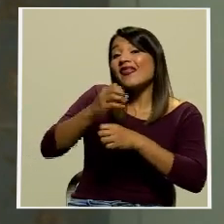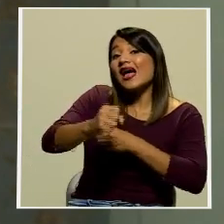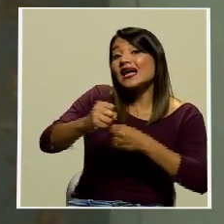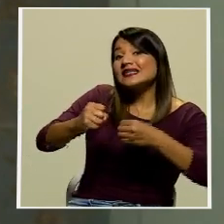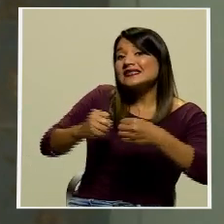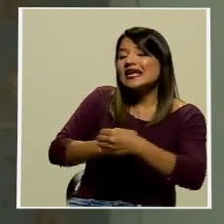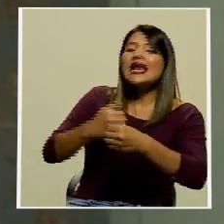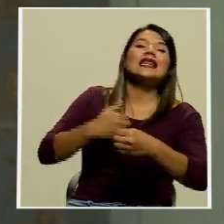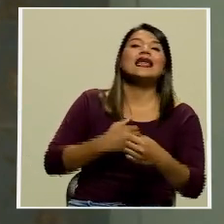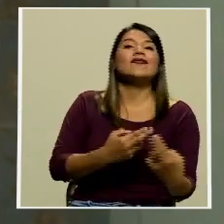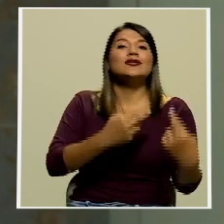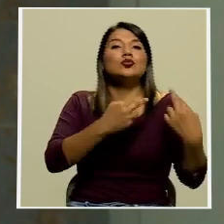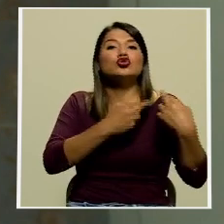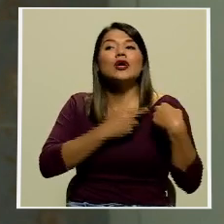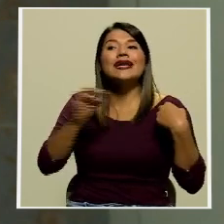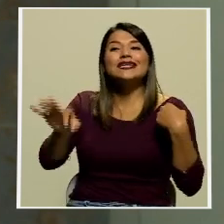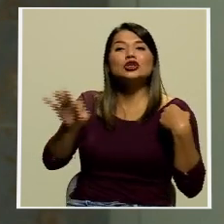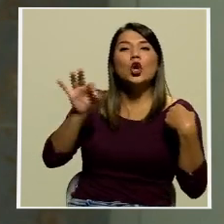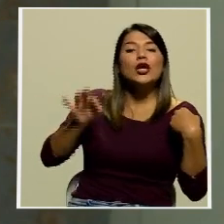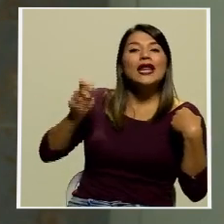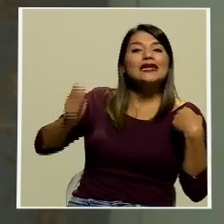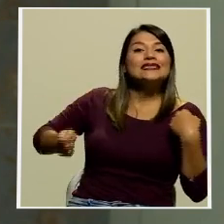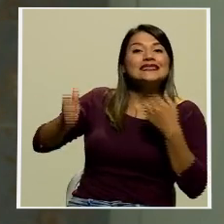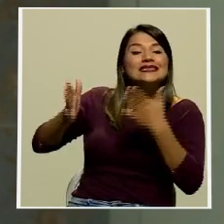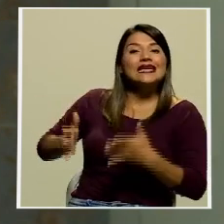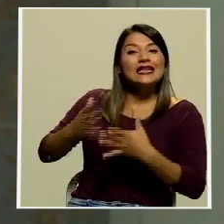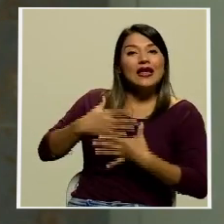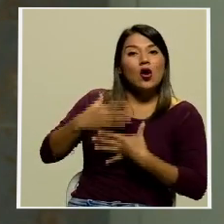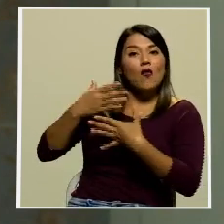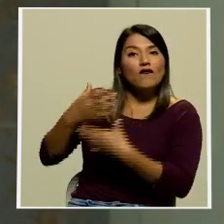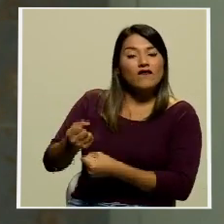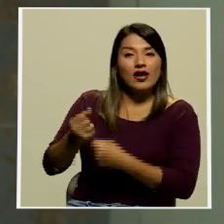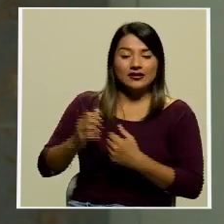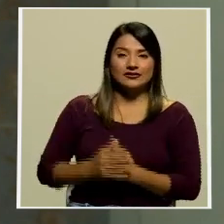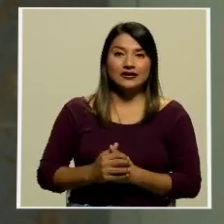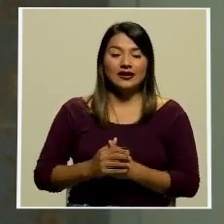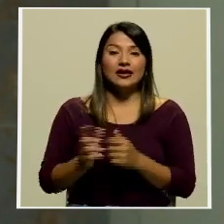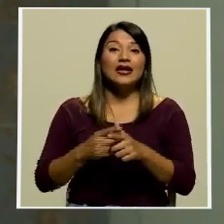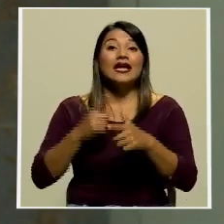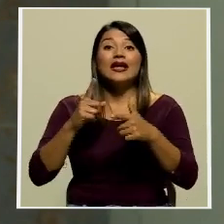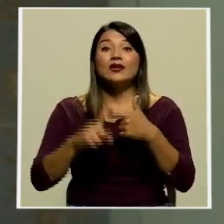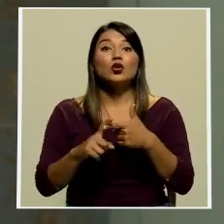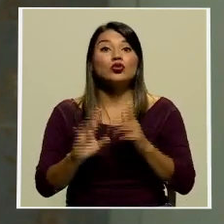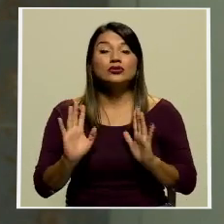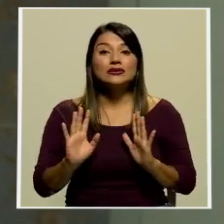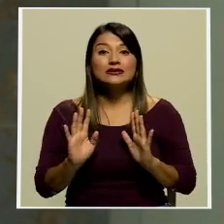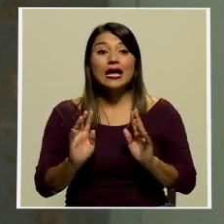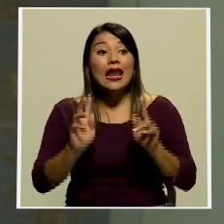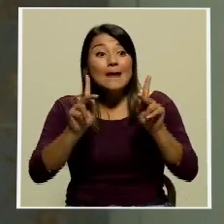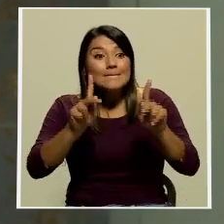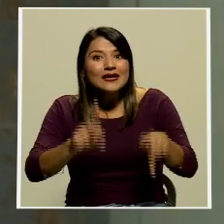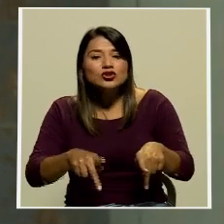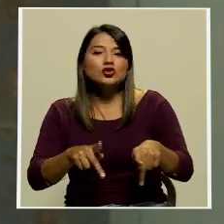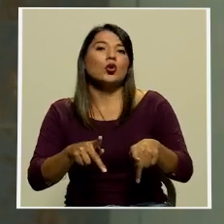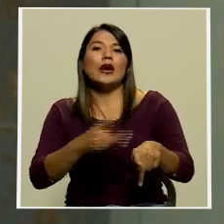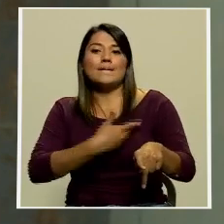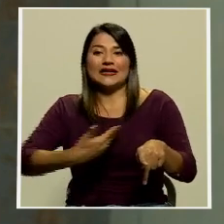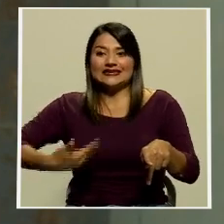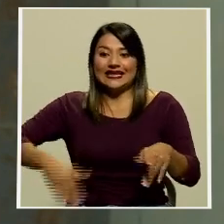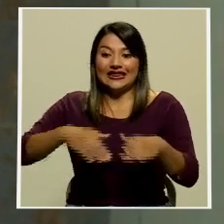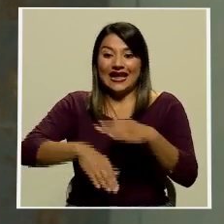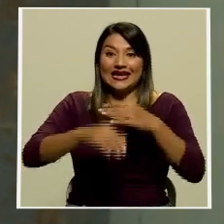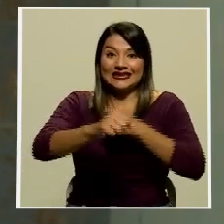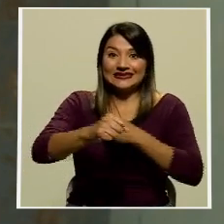filtro, como le dije yo al magistrado Aguirre. Bueno, quien preside una sala es quien aprueba el nombramiento. Esa persona va a